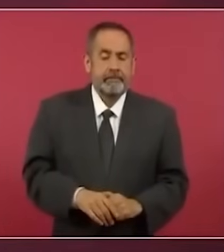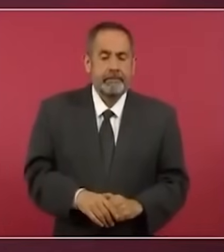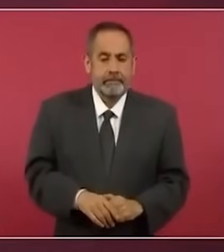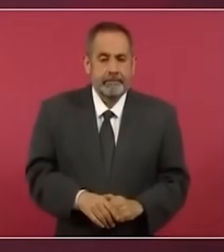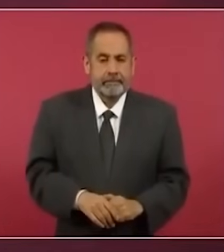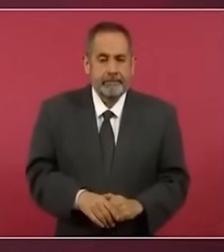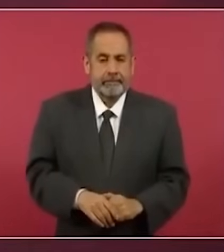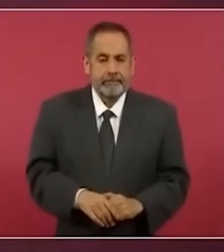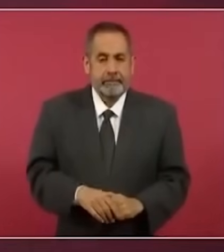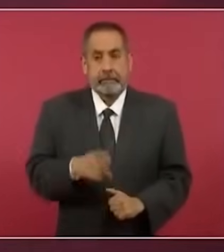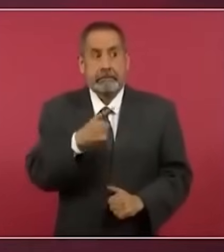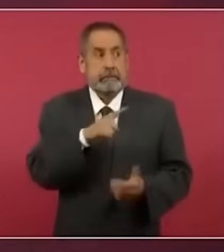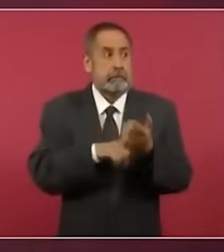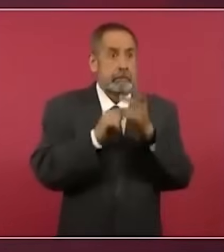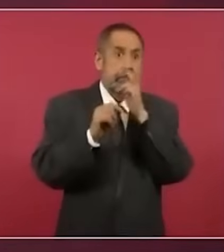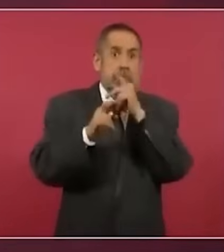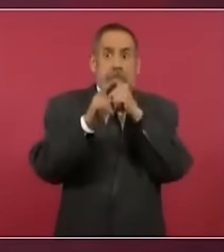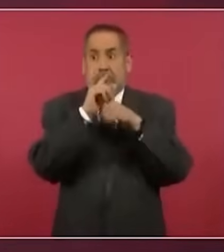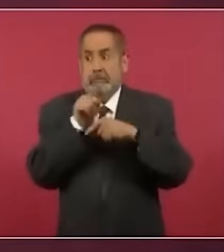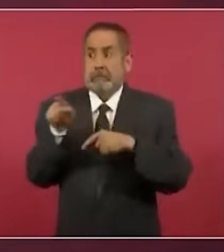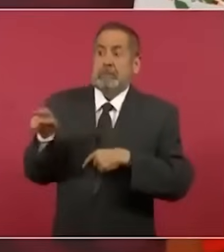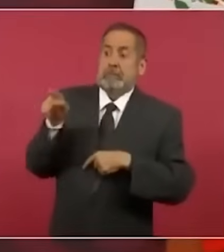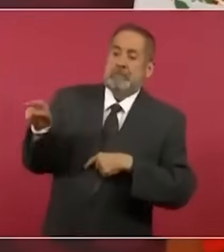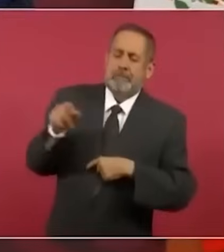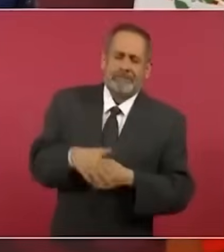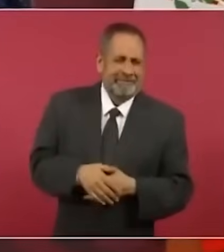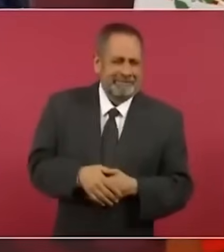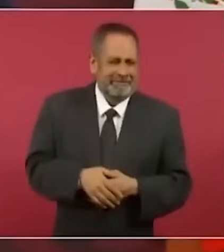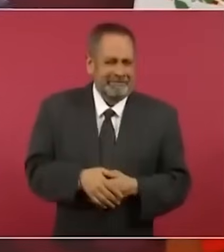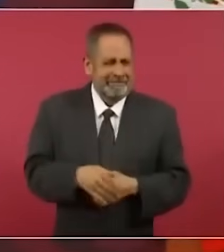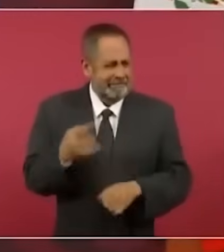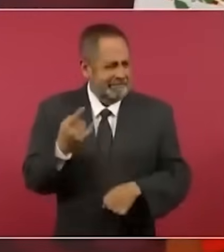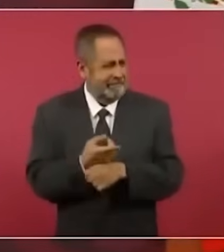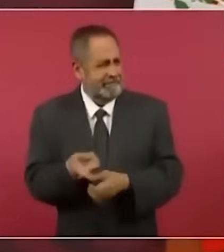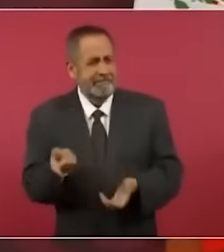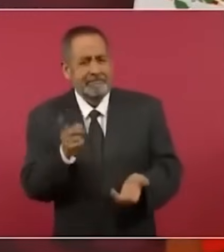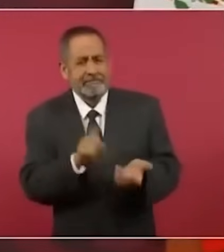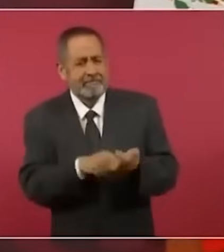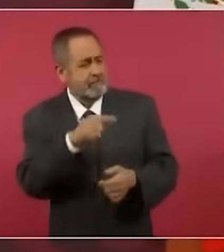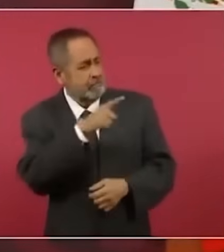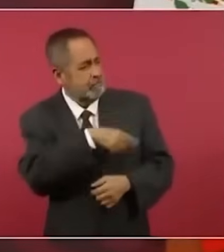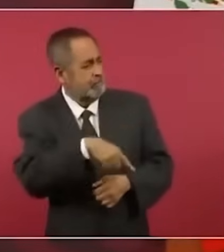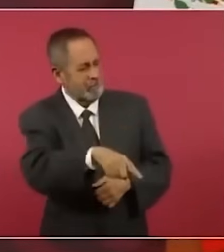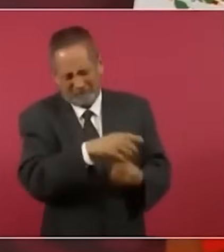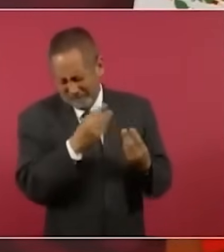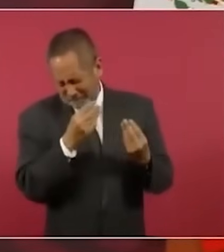Que ahora les preocupa mucho. Cuando